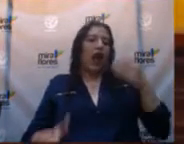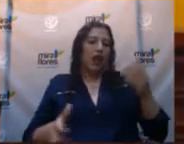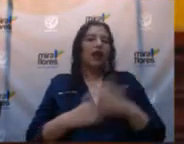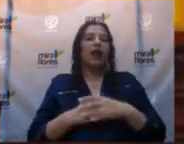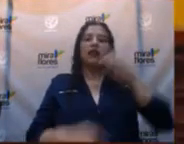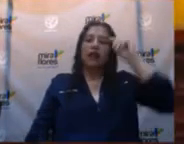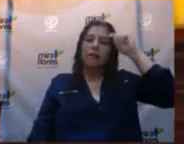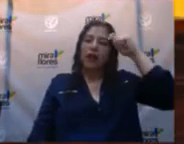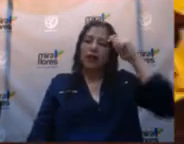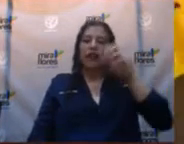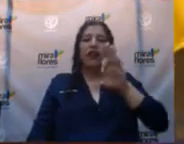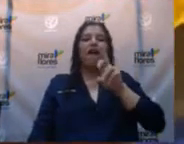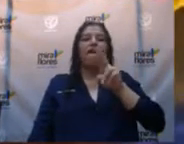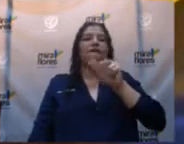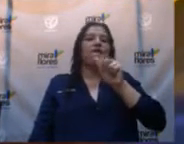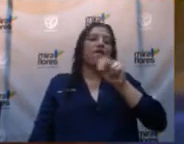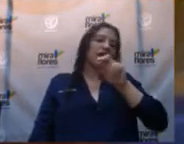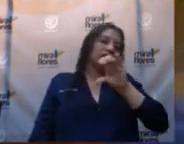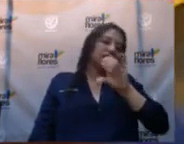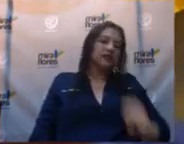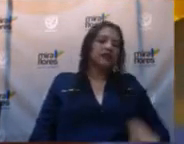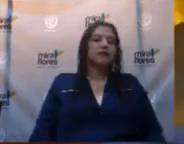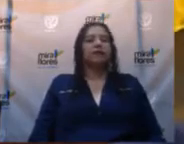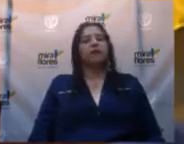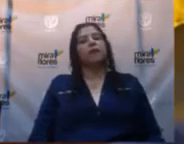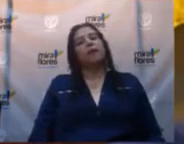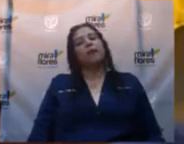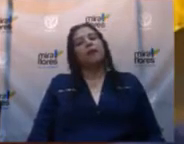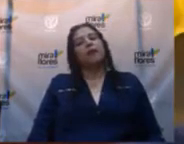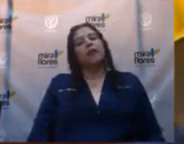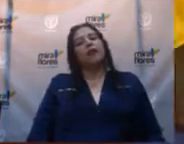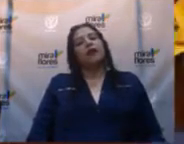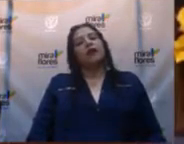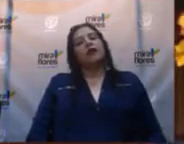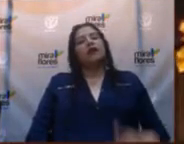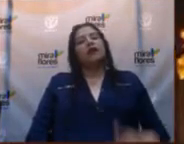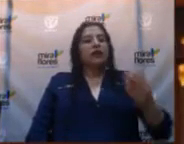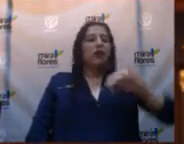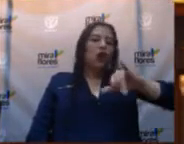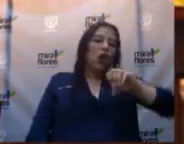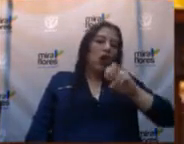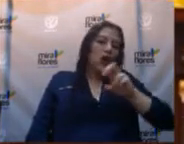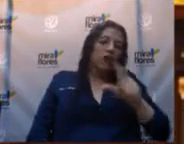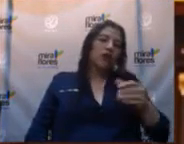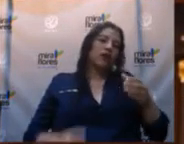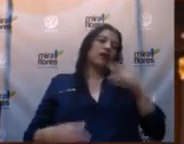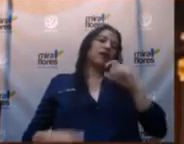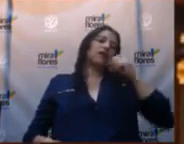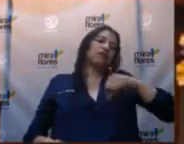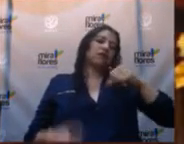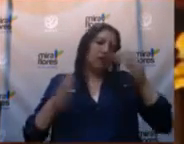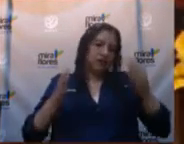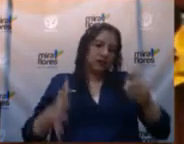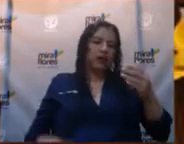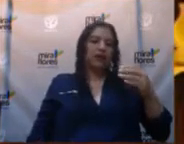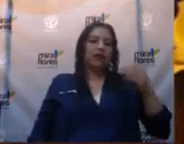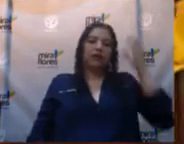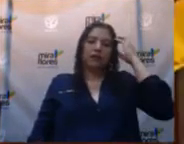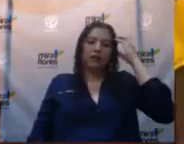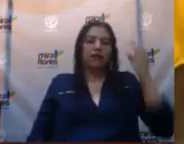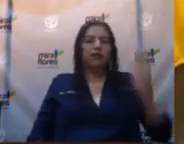de Magdalena del Mar. Señor Jorge Vicente Martín Muñoz Wells, alcalde distrital de Miraflores. Con ocasión